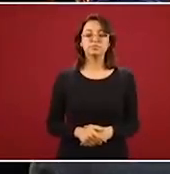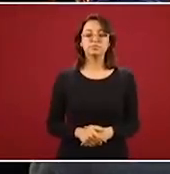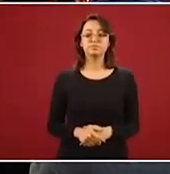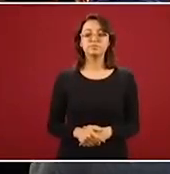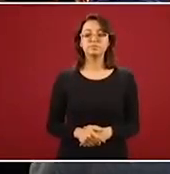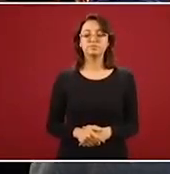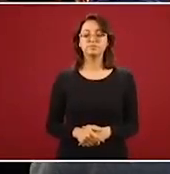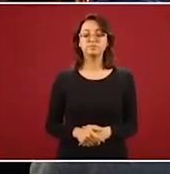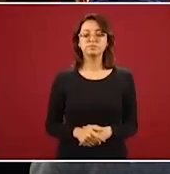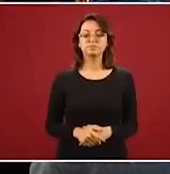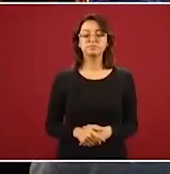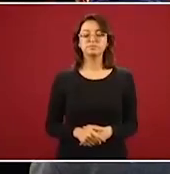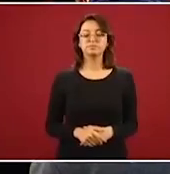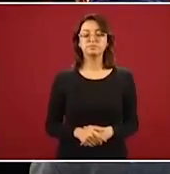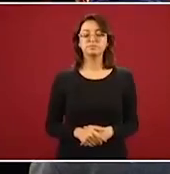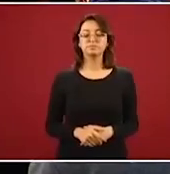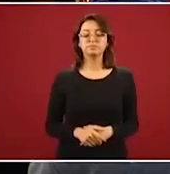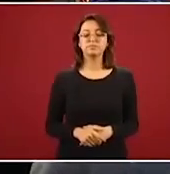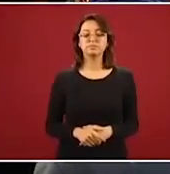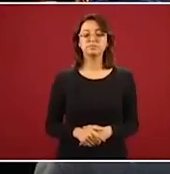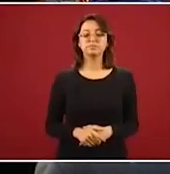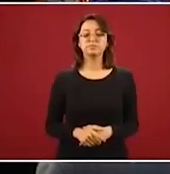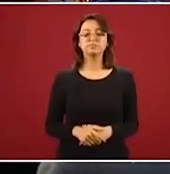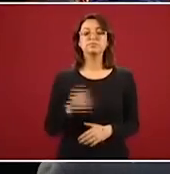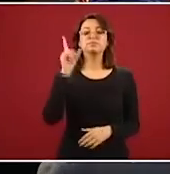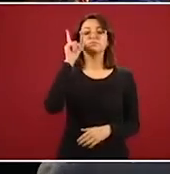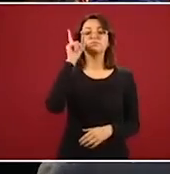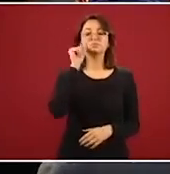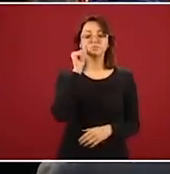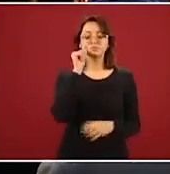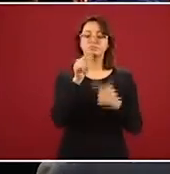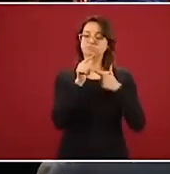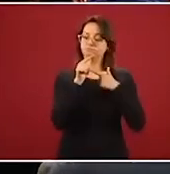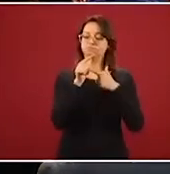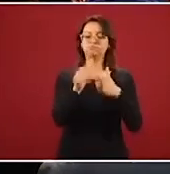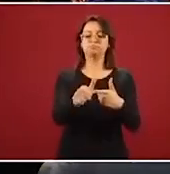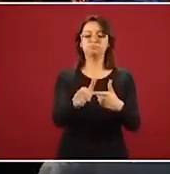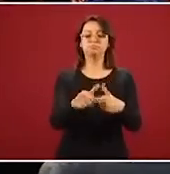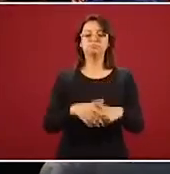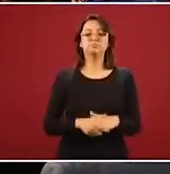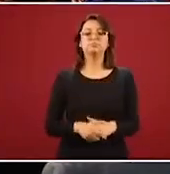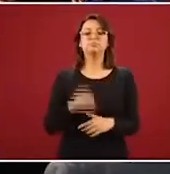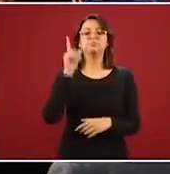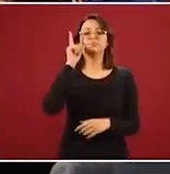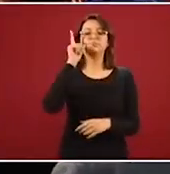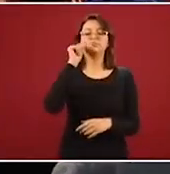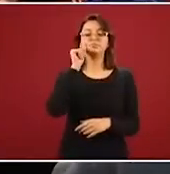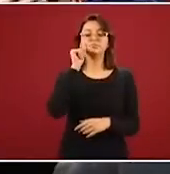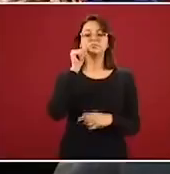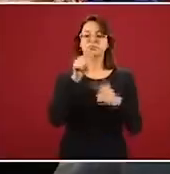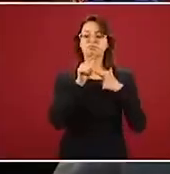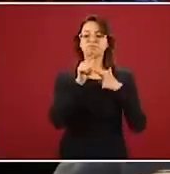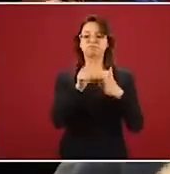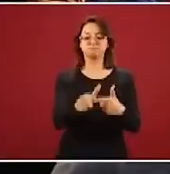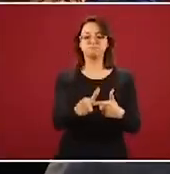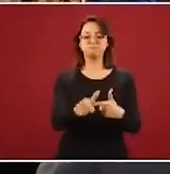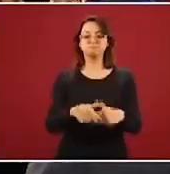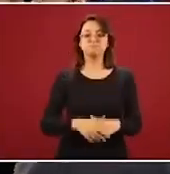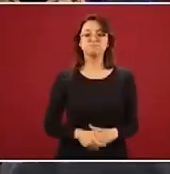2 horas. Mañana seguimos. Mañana continuamos.